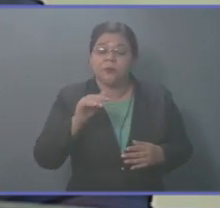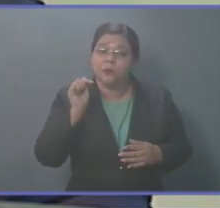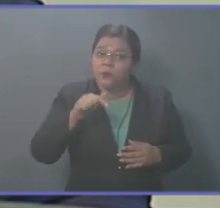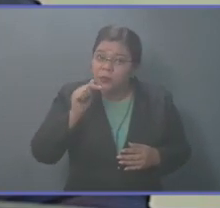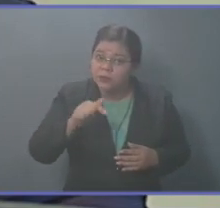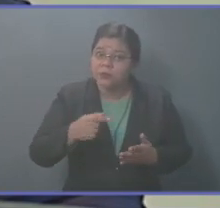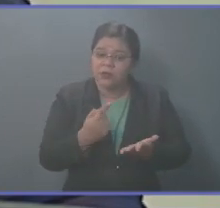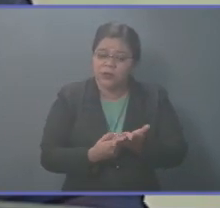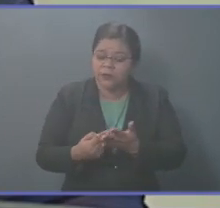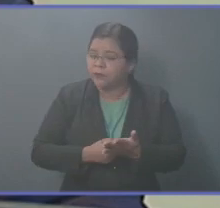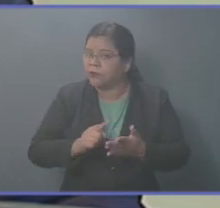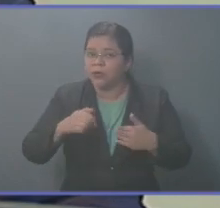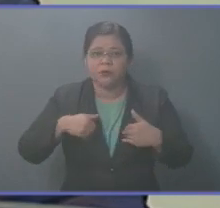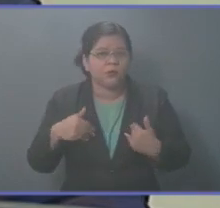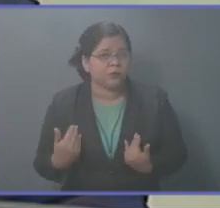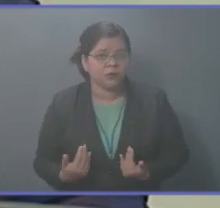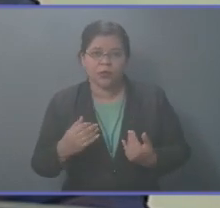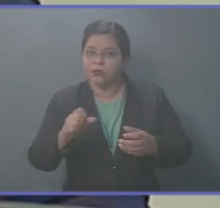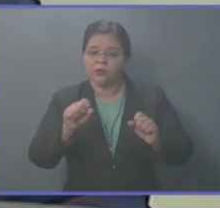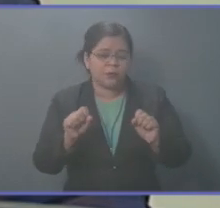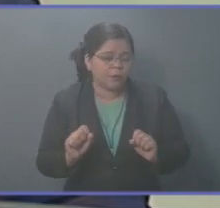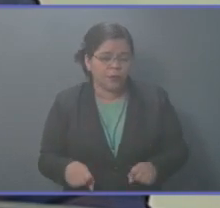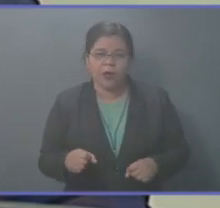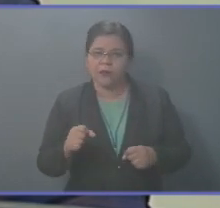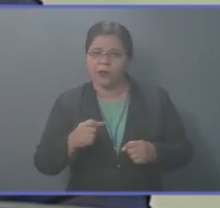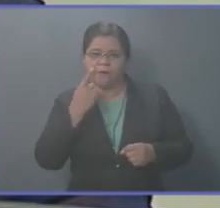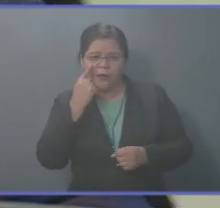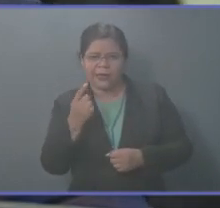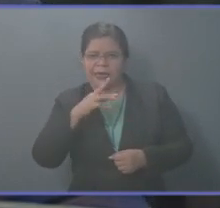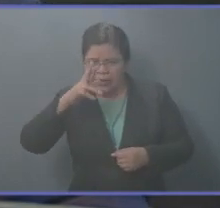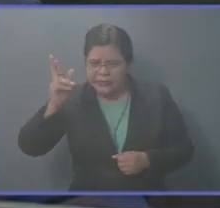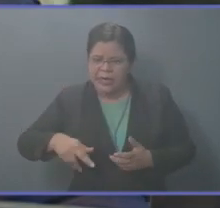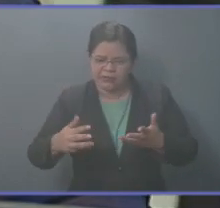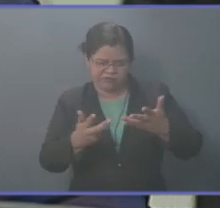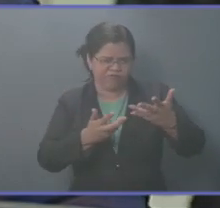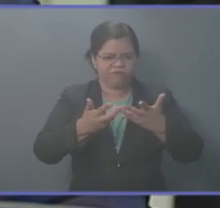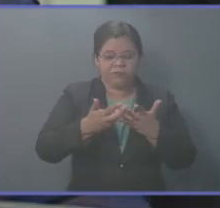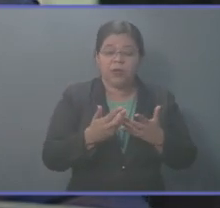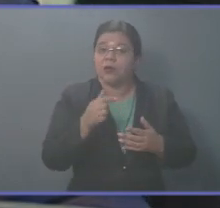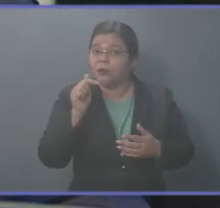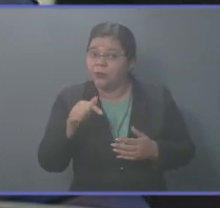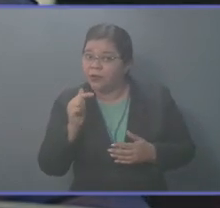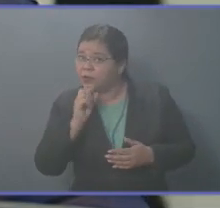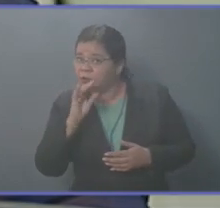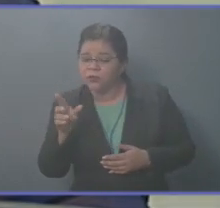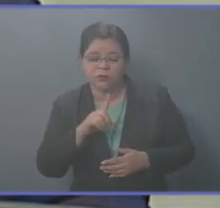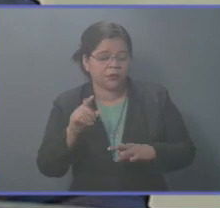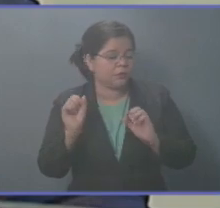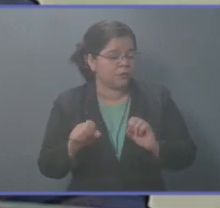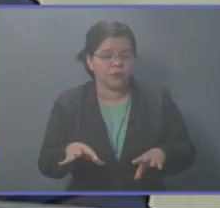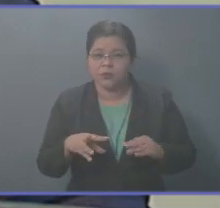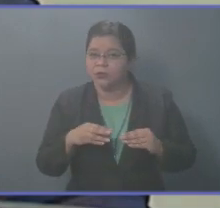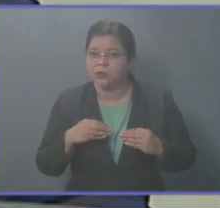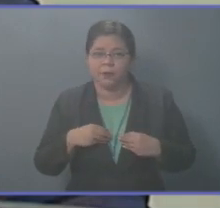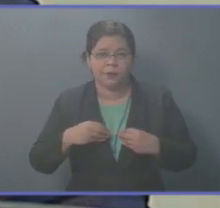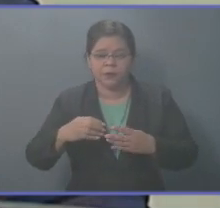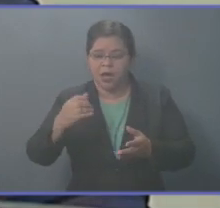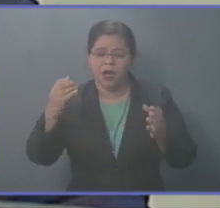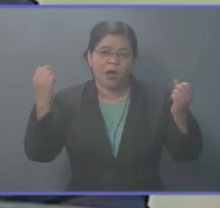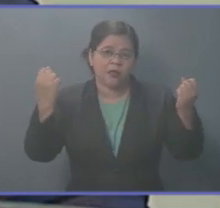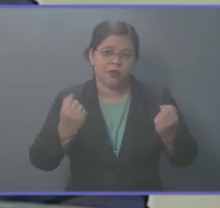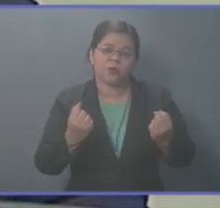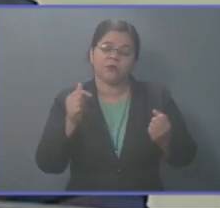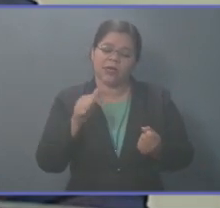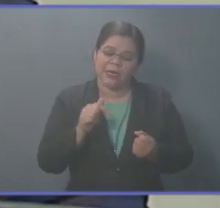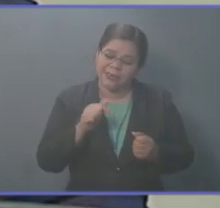tribunal no tiene competencia para controlar su constitucionalidad. Por esta razón, deberá declararse improcedente la demanda en lo que respecta a